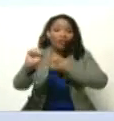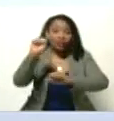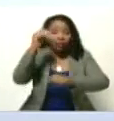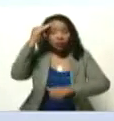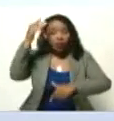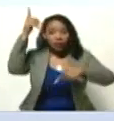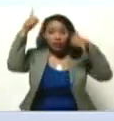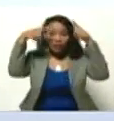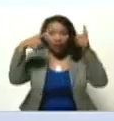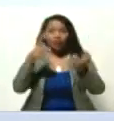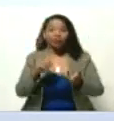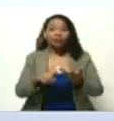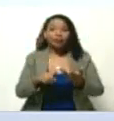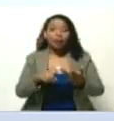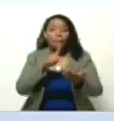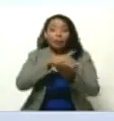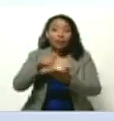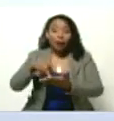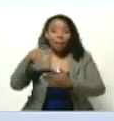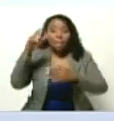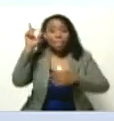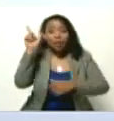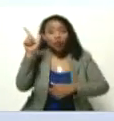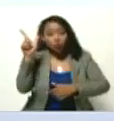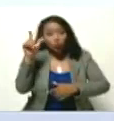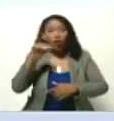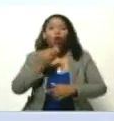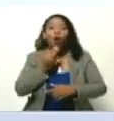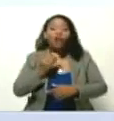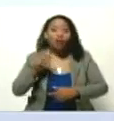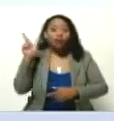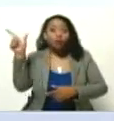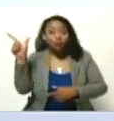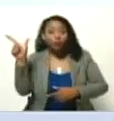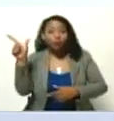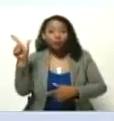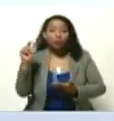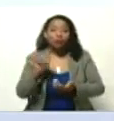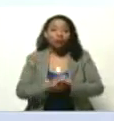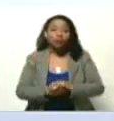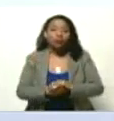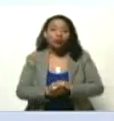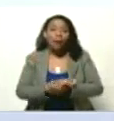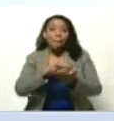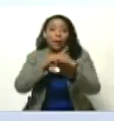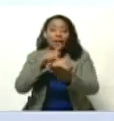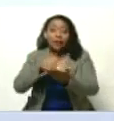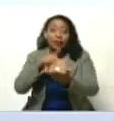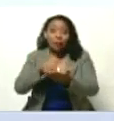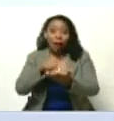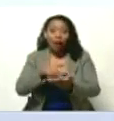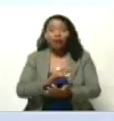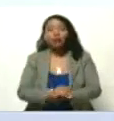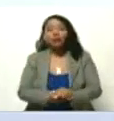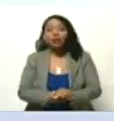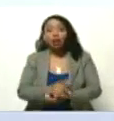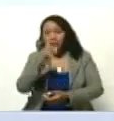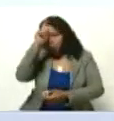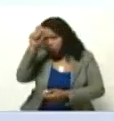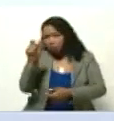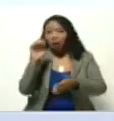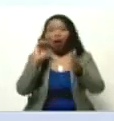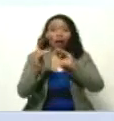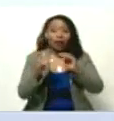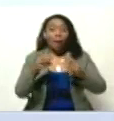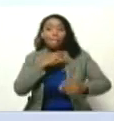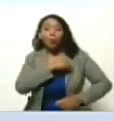Hugo Chávez, militante del PSUV y de la JPSUV, ser factor de unidad, reconocimiento ético y moral, en